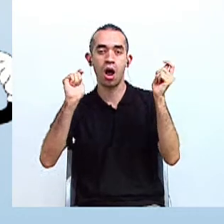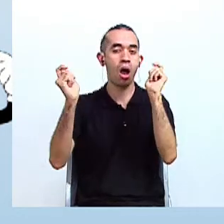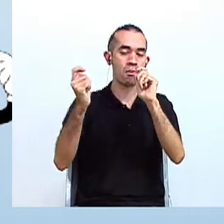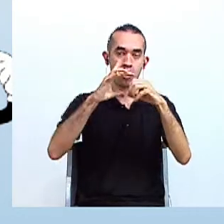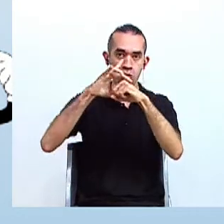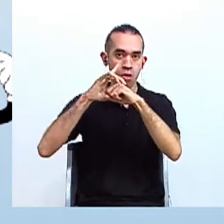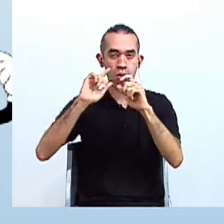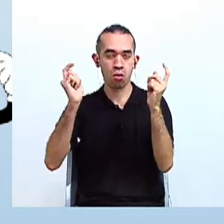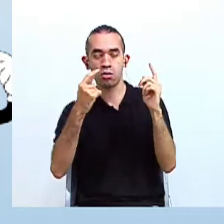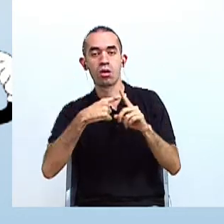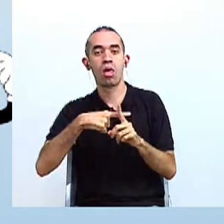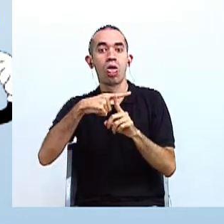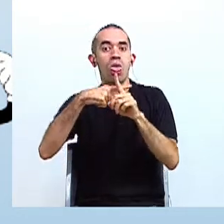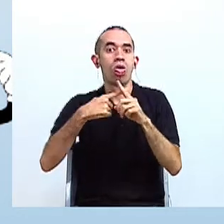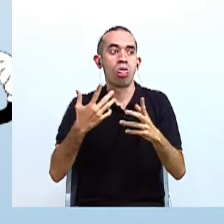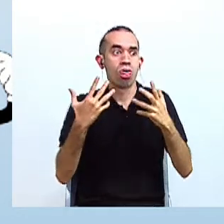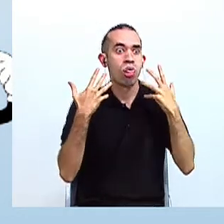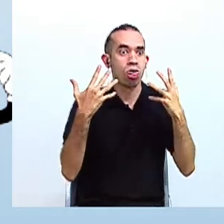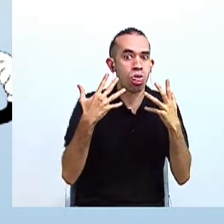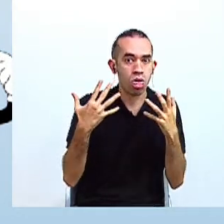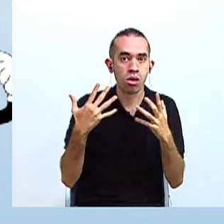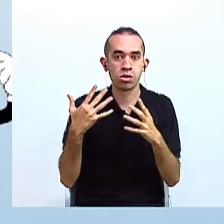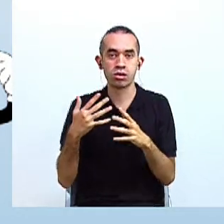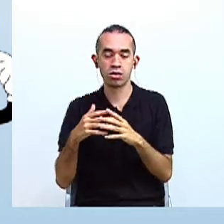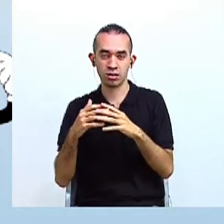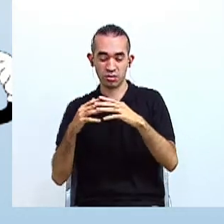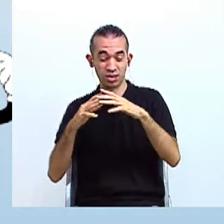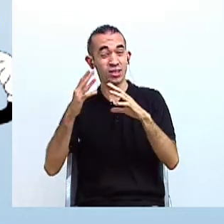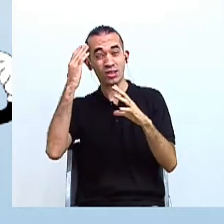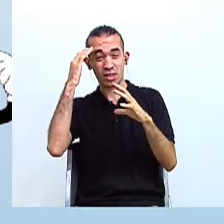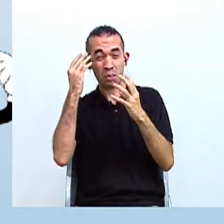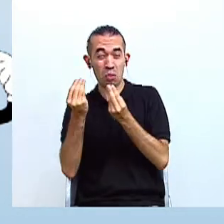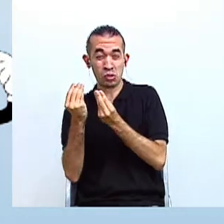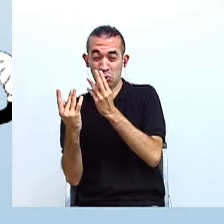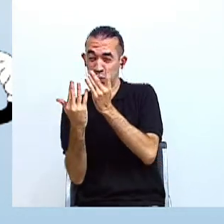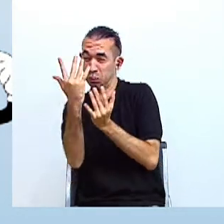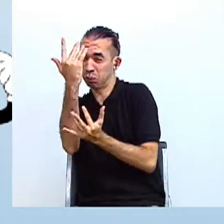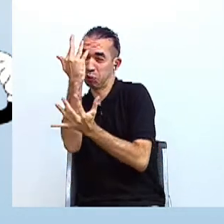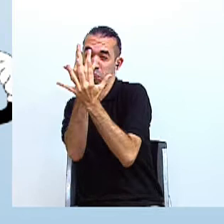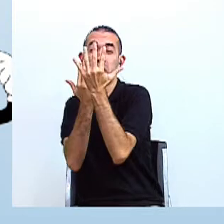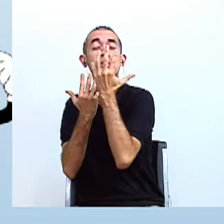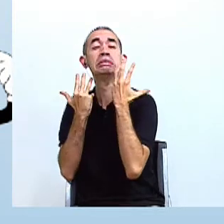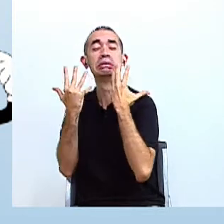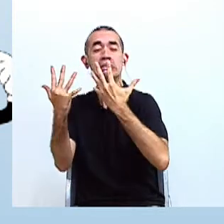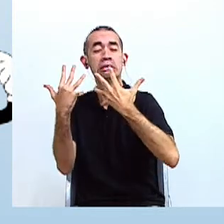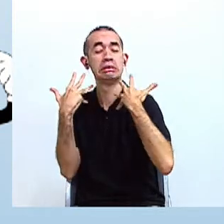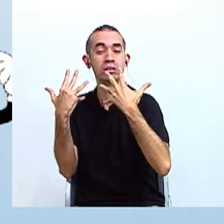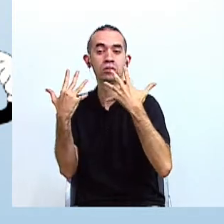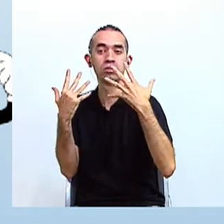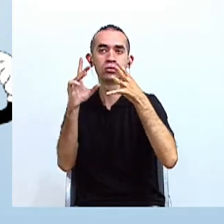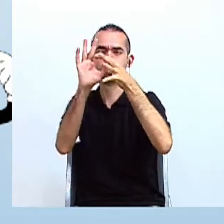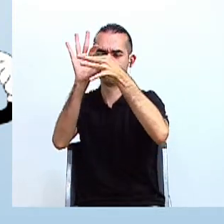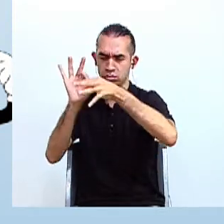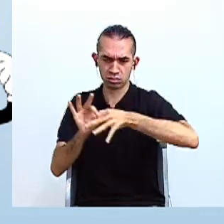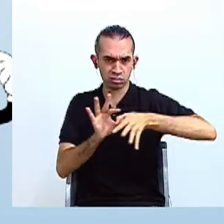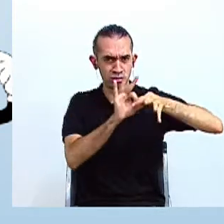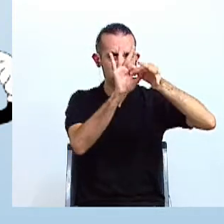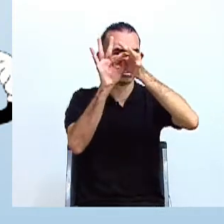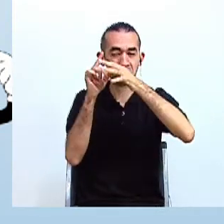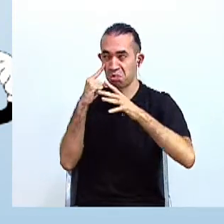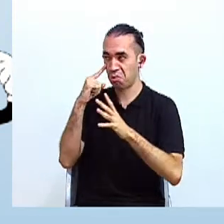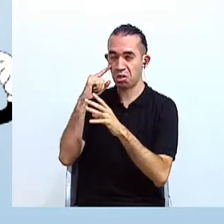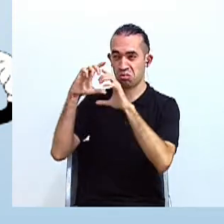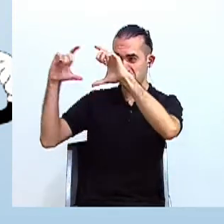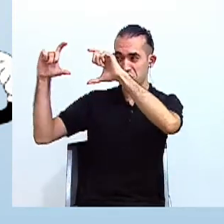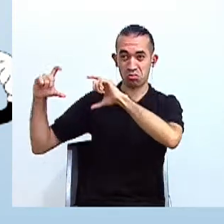de calentamiento global, del efecto invernadero. ¿Qué relación existe entre todos estos términos, entre todos